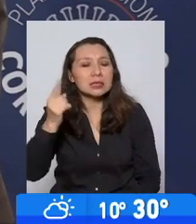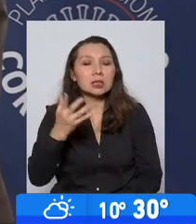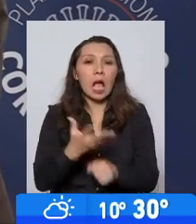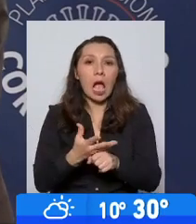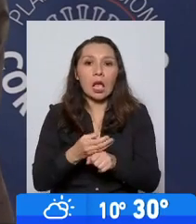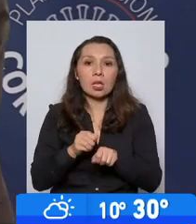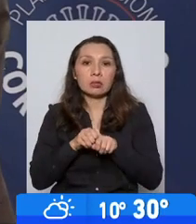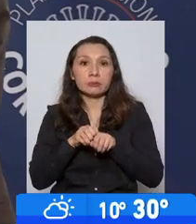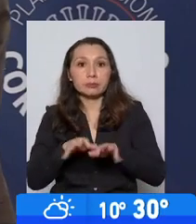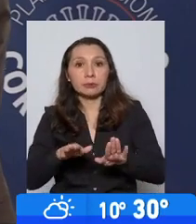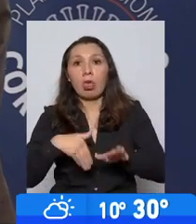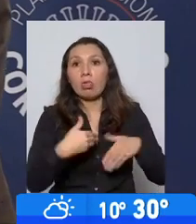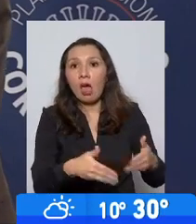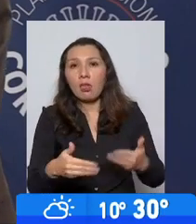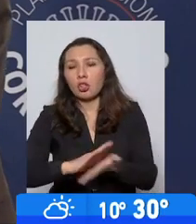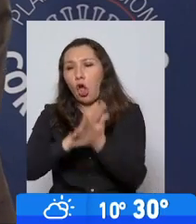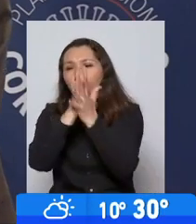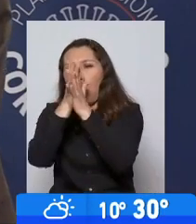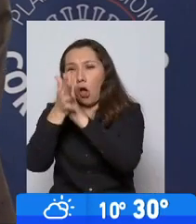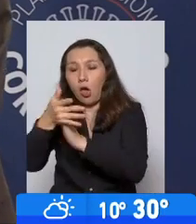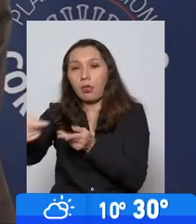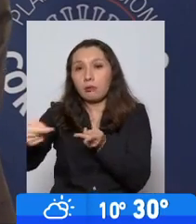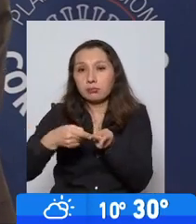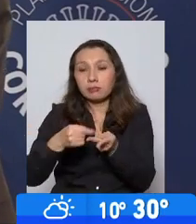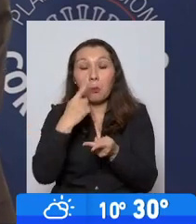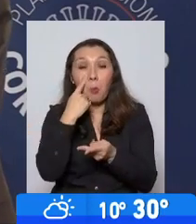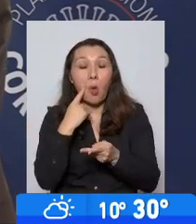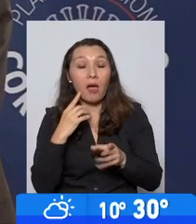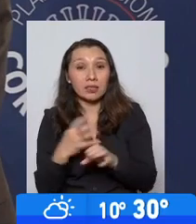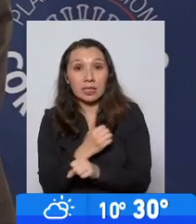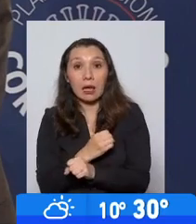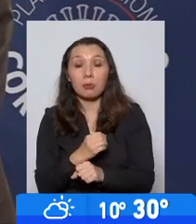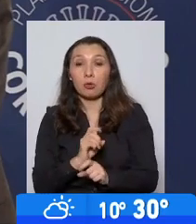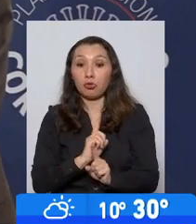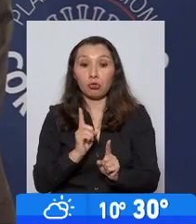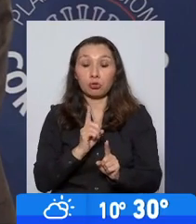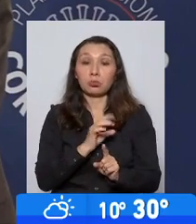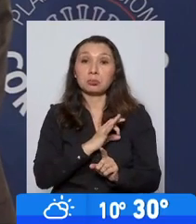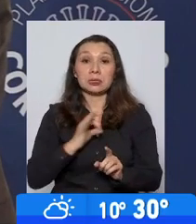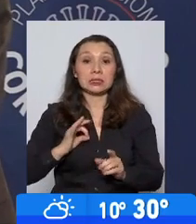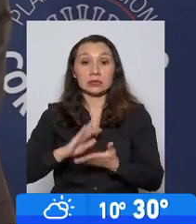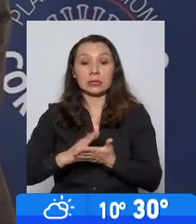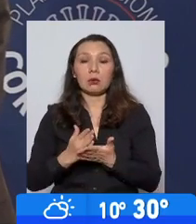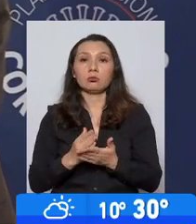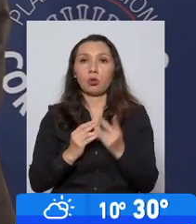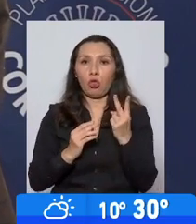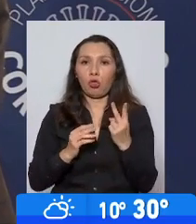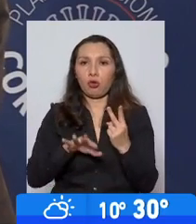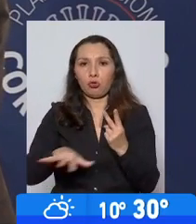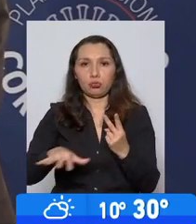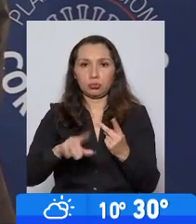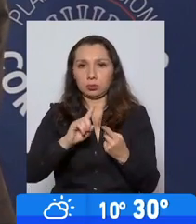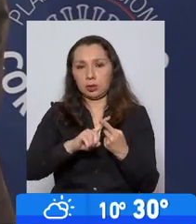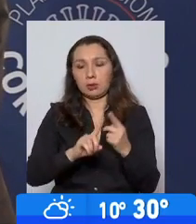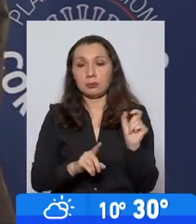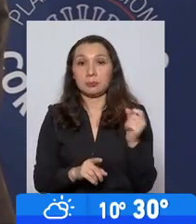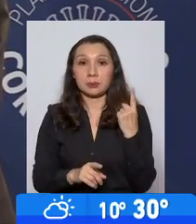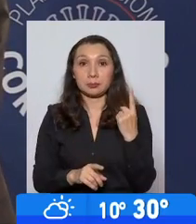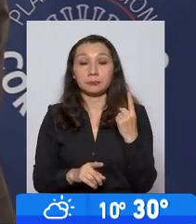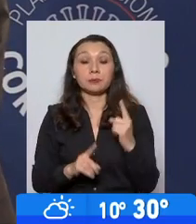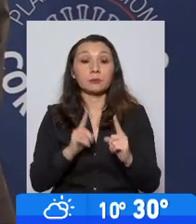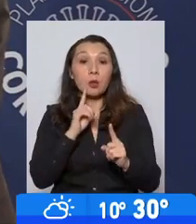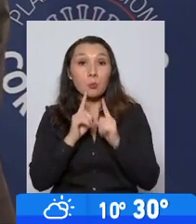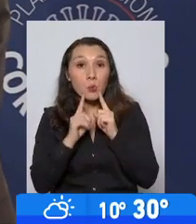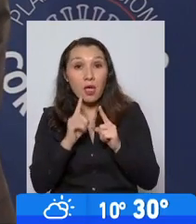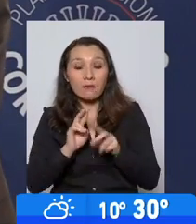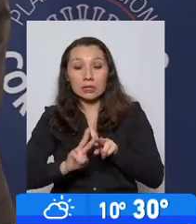una masividad de testeo por parte de otros actores que no son el Ministerio de Salud, son dos condiciones. Primero, que el test